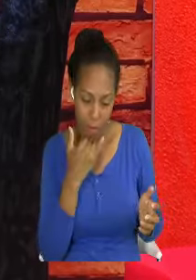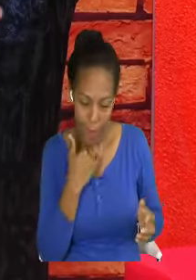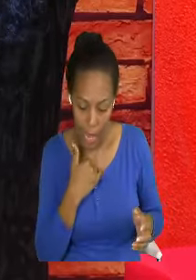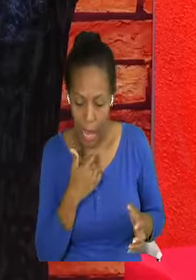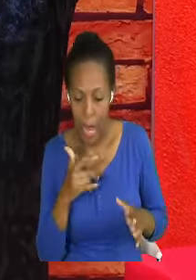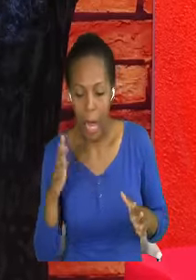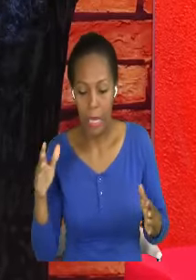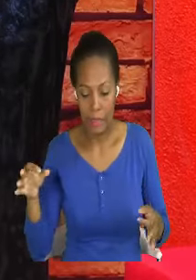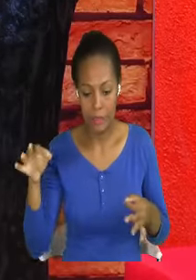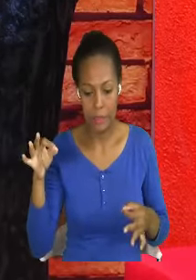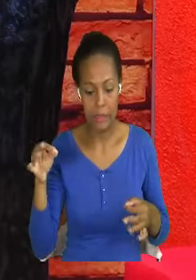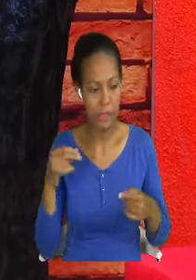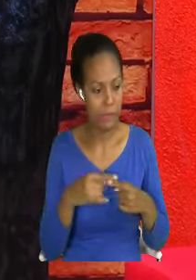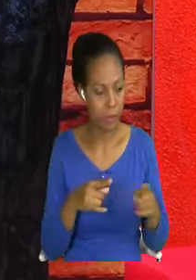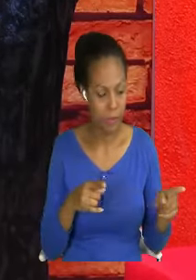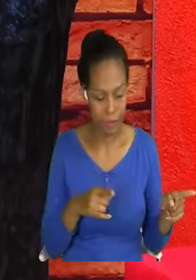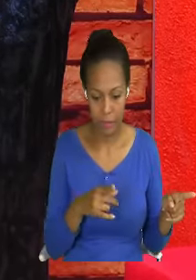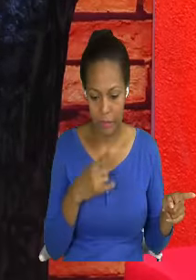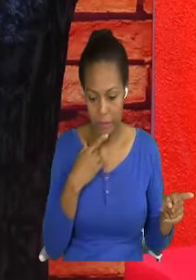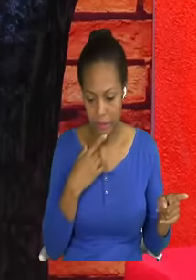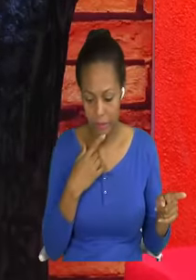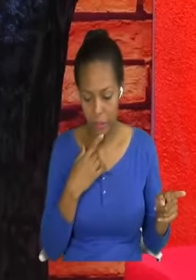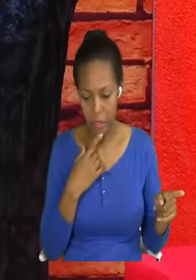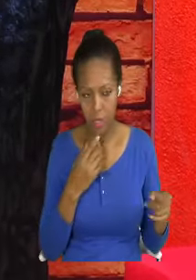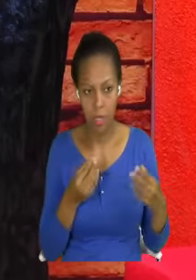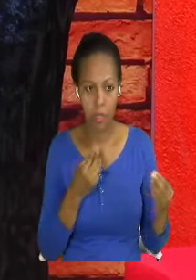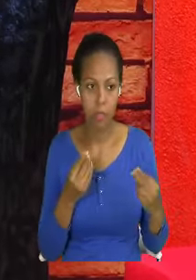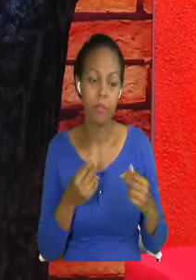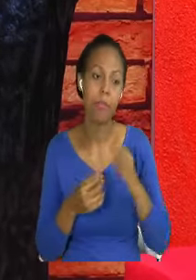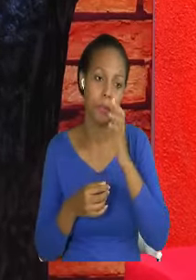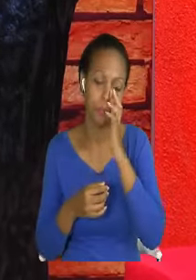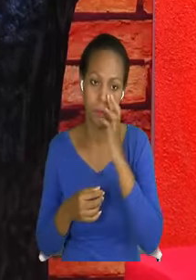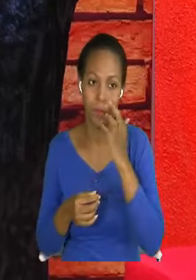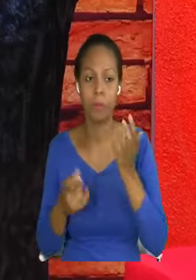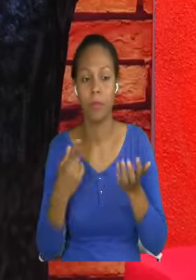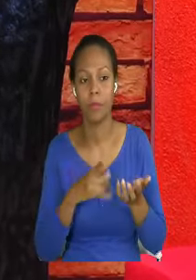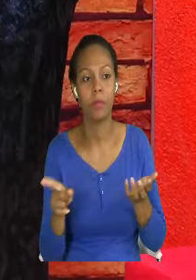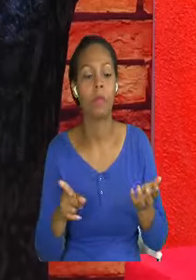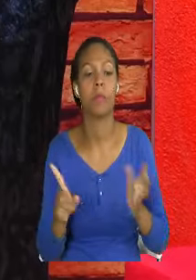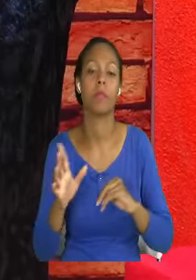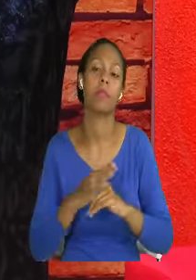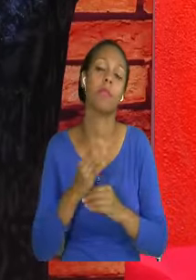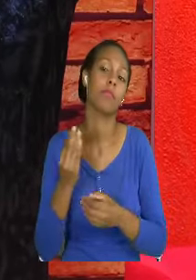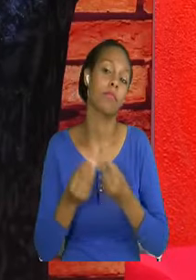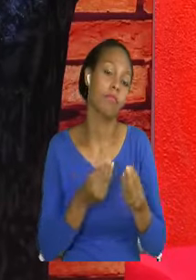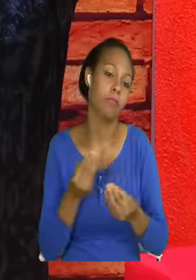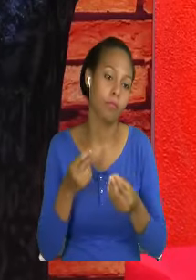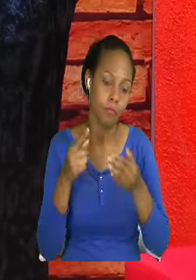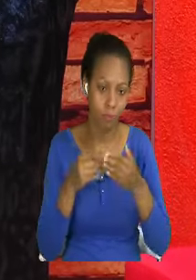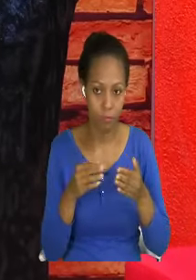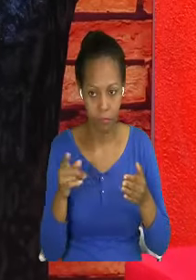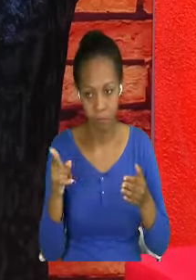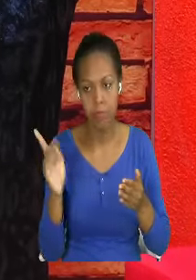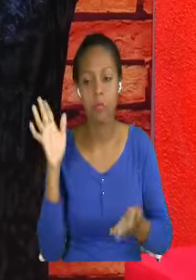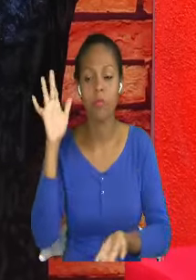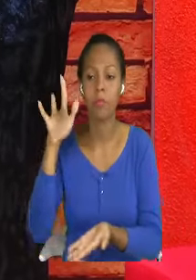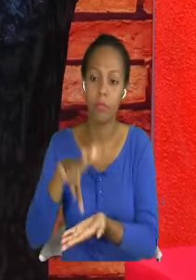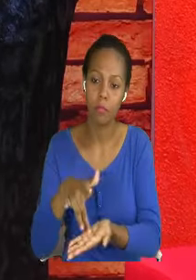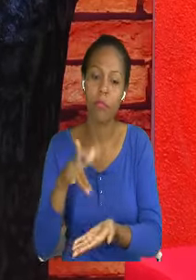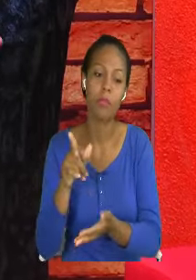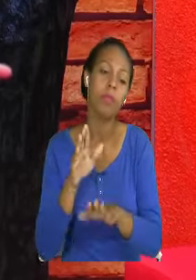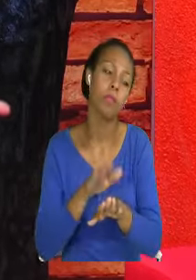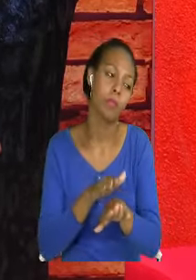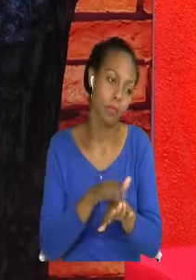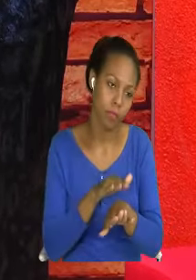error totalmente diferente, pues ya eso sí se debe hacer mediante escritura pública, debe solicitar también y